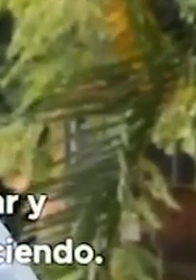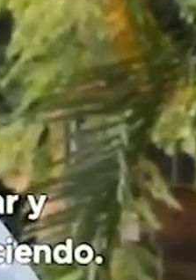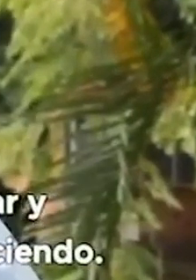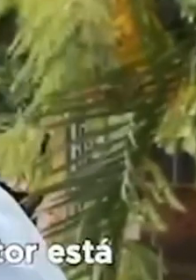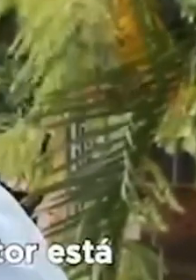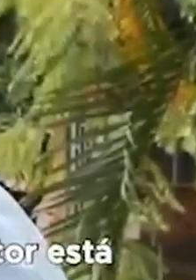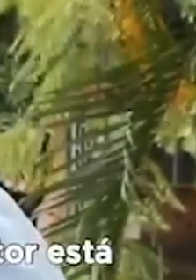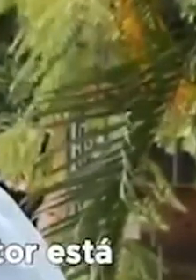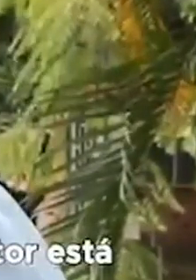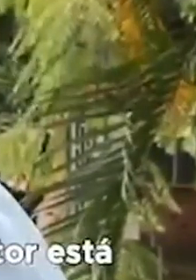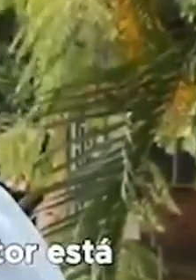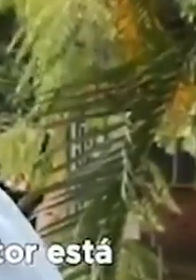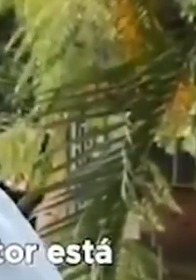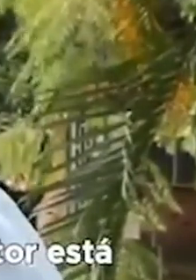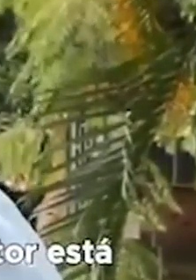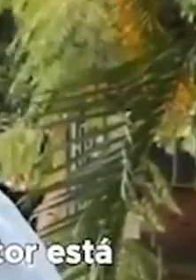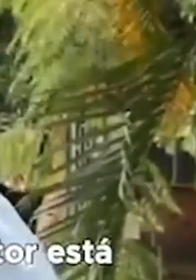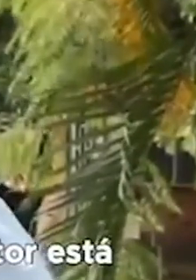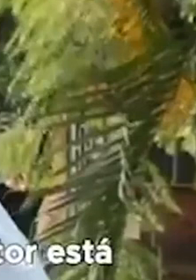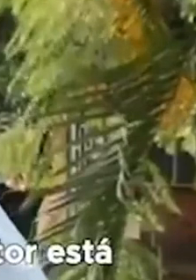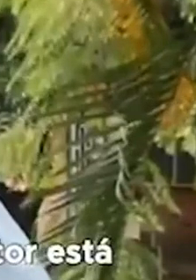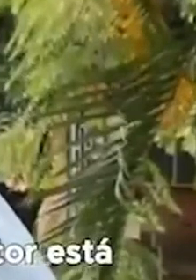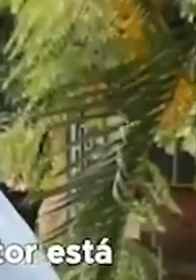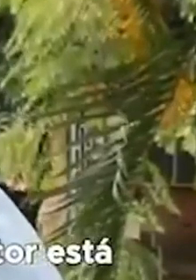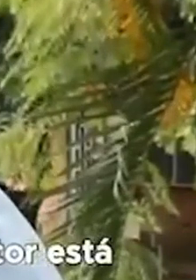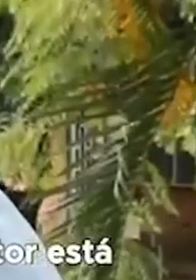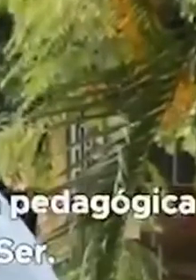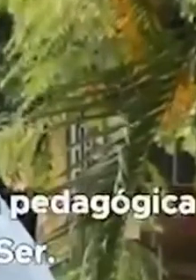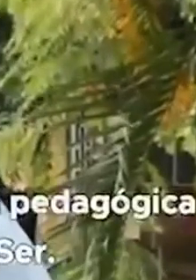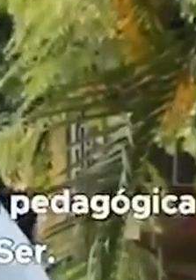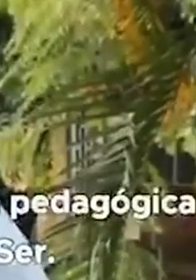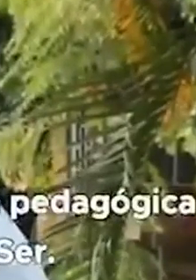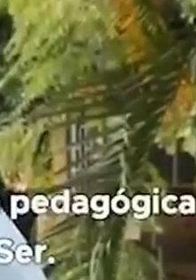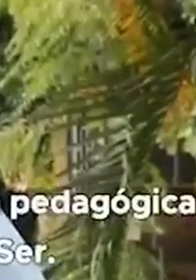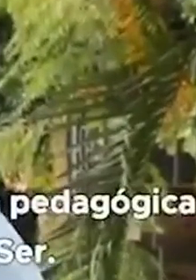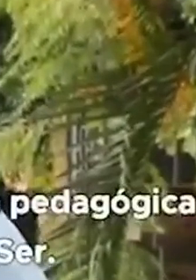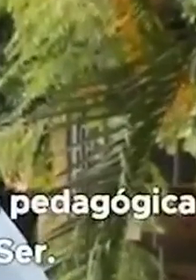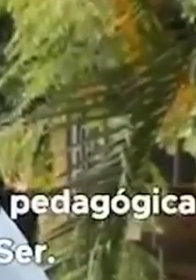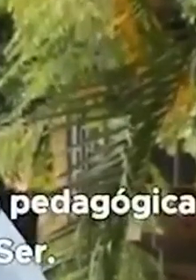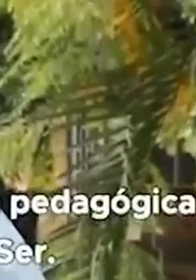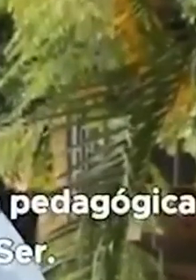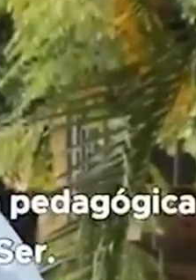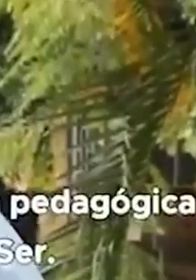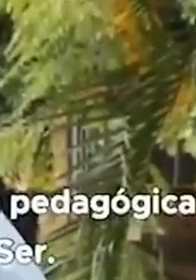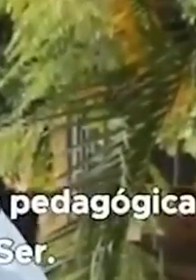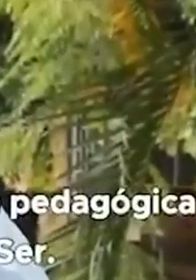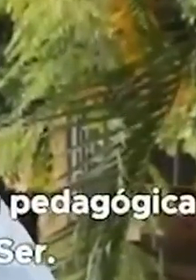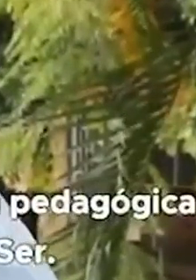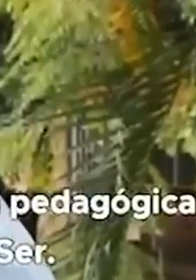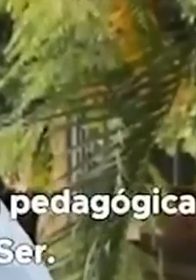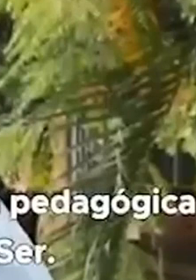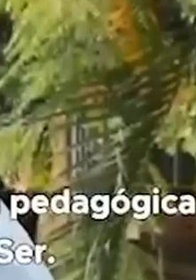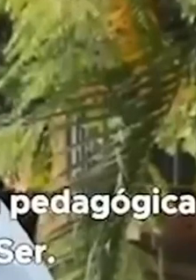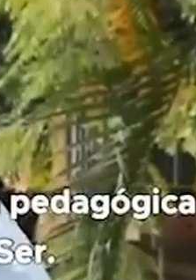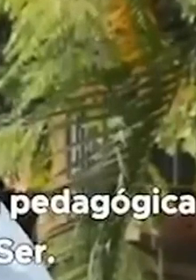vienes ejerciendo. Nuestro programa Entorno Escolar Protector está y estará apoyándolos en toda nuestra propuesta